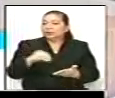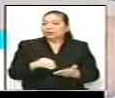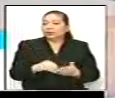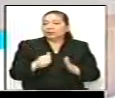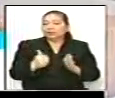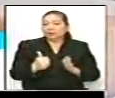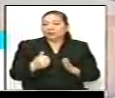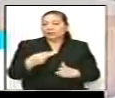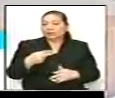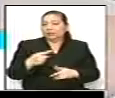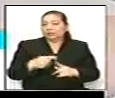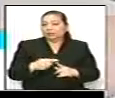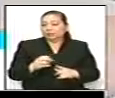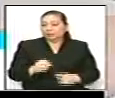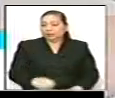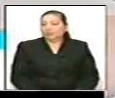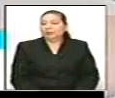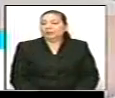6 hitos,